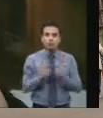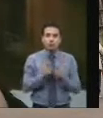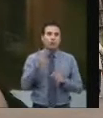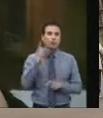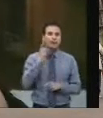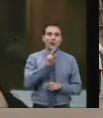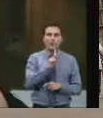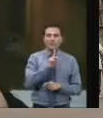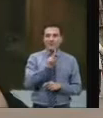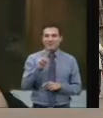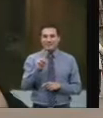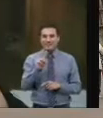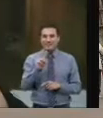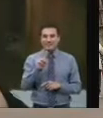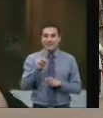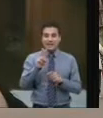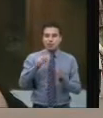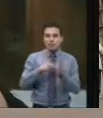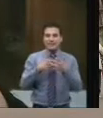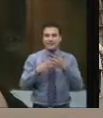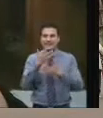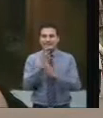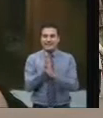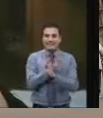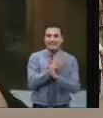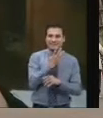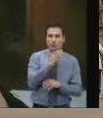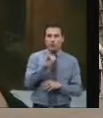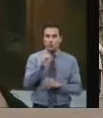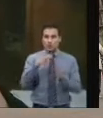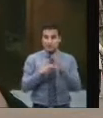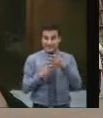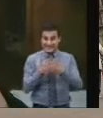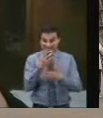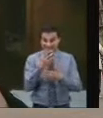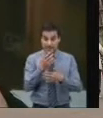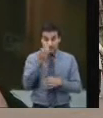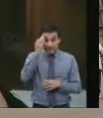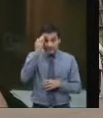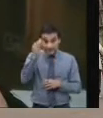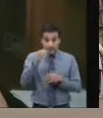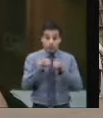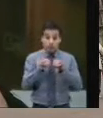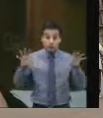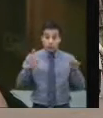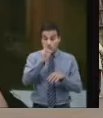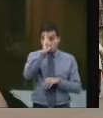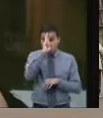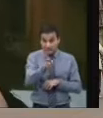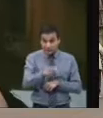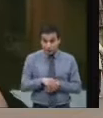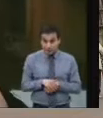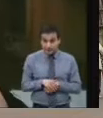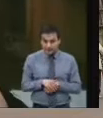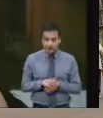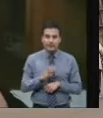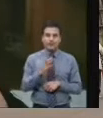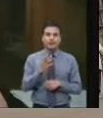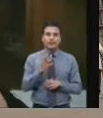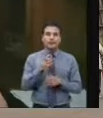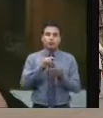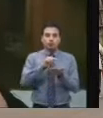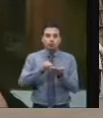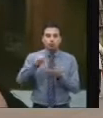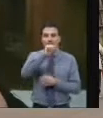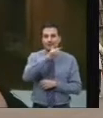días antes de la jornada electoral, el 5 de junio de 2015, en plena veda electoral de las elecciones intermedias, apareció en la red social